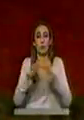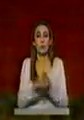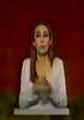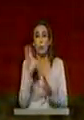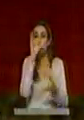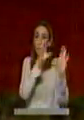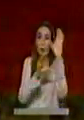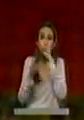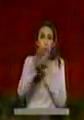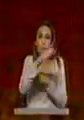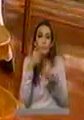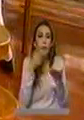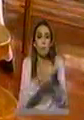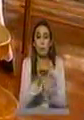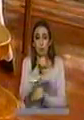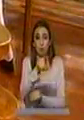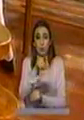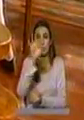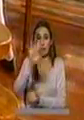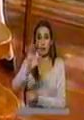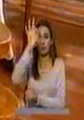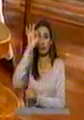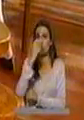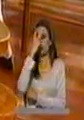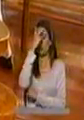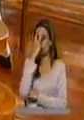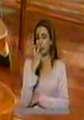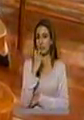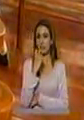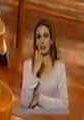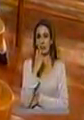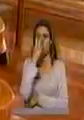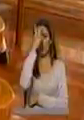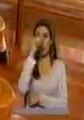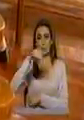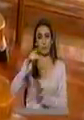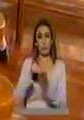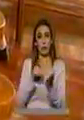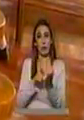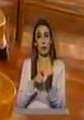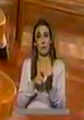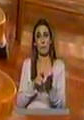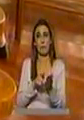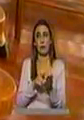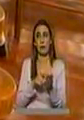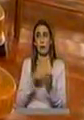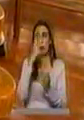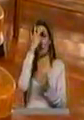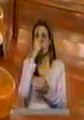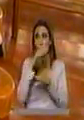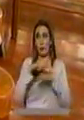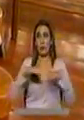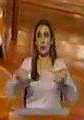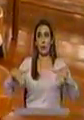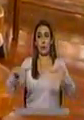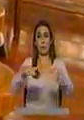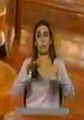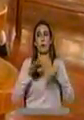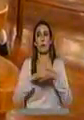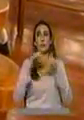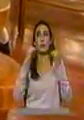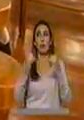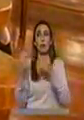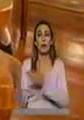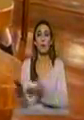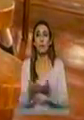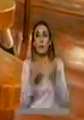has escogido un marco para hacer este programa muy lindo. Pero tenemos este espacio, esto es lo que digo